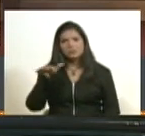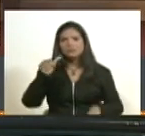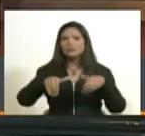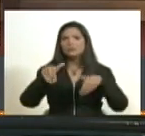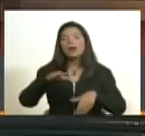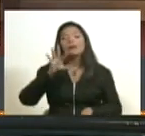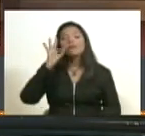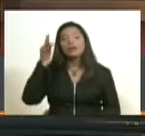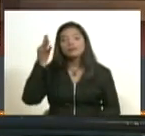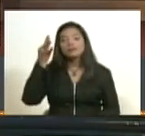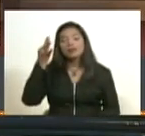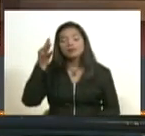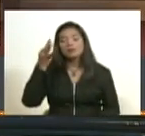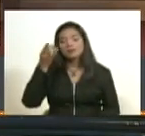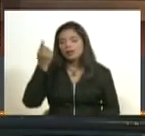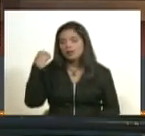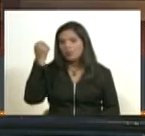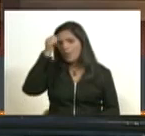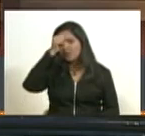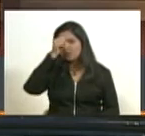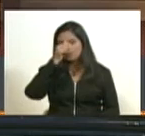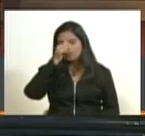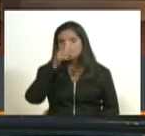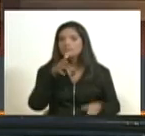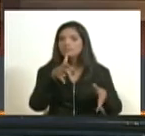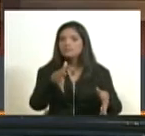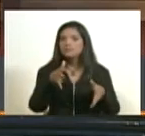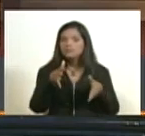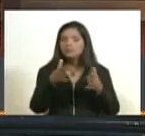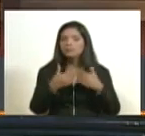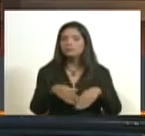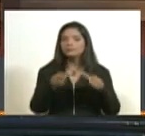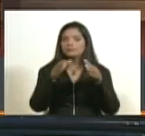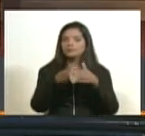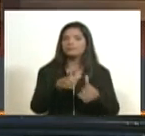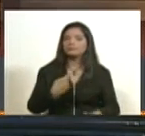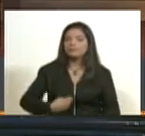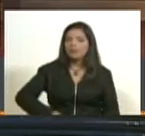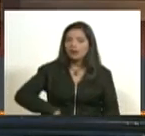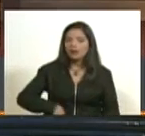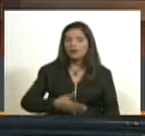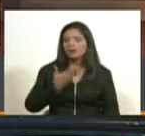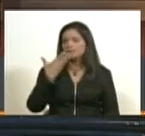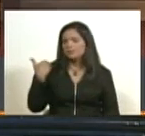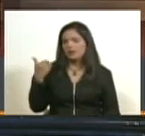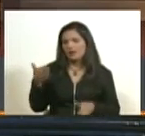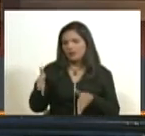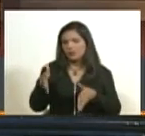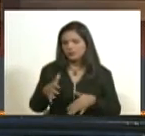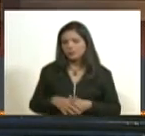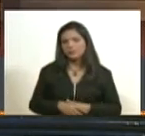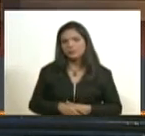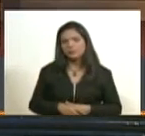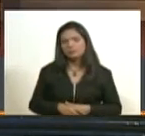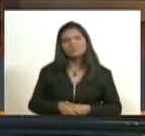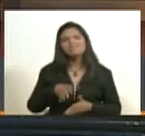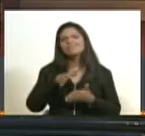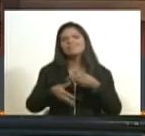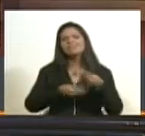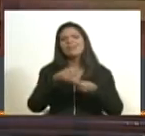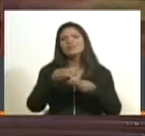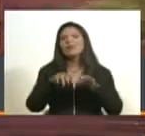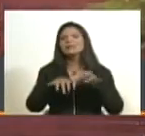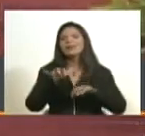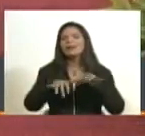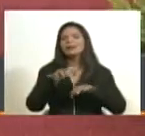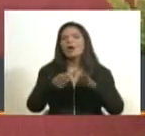Francia el domingo y ganó el partido del presidente recién electo. ¿Y qué hizo el secretario